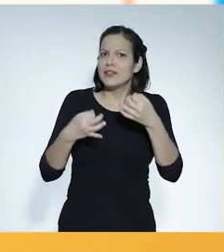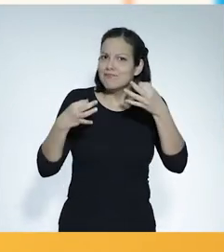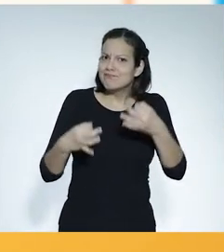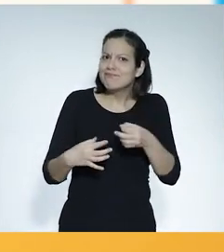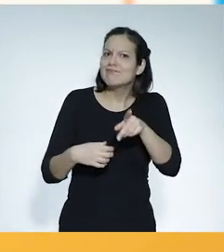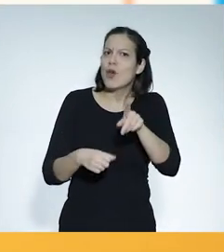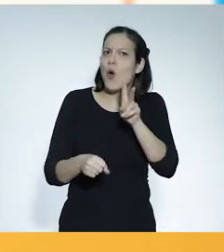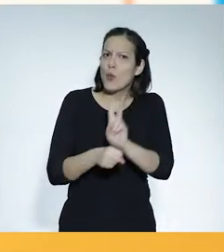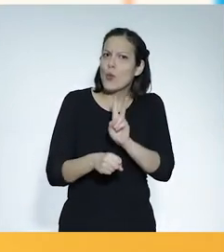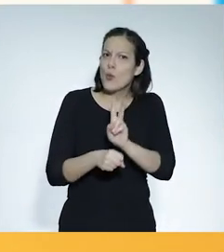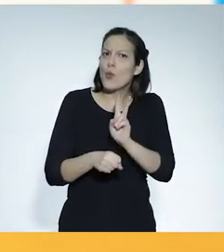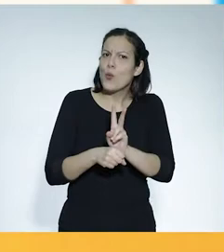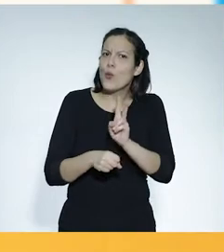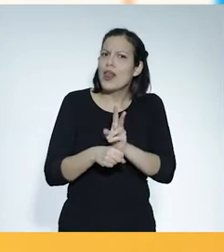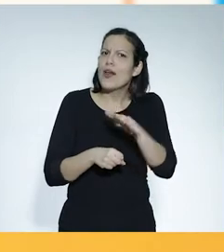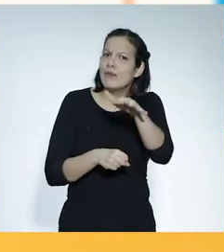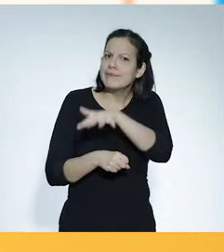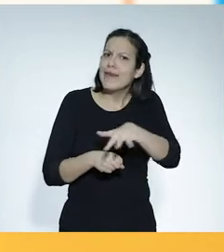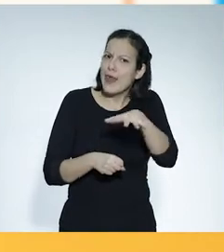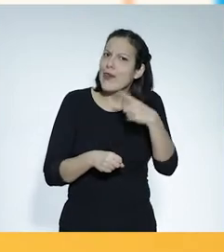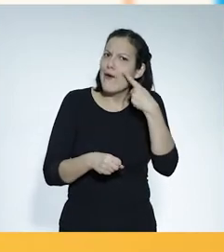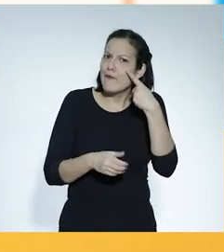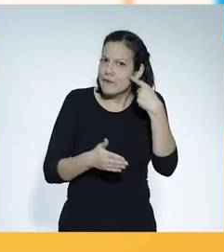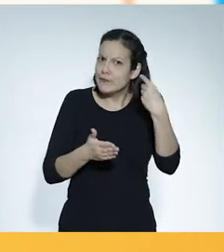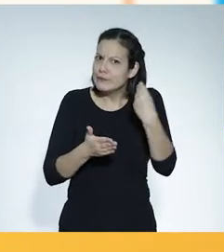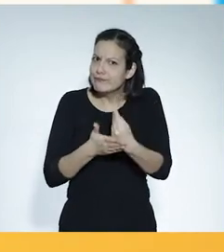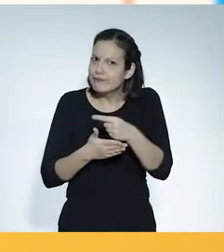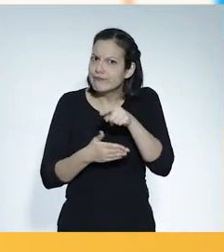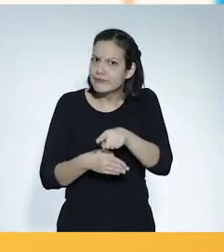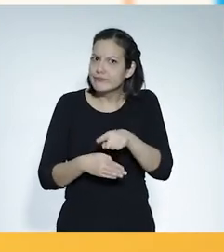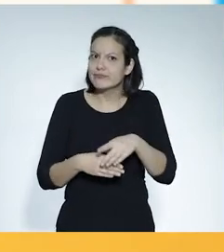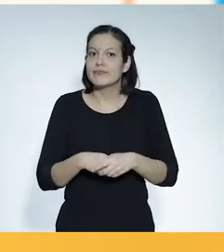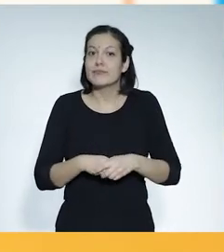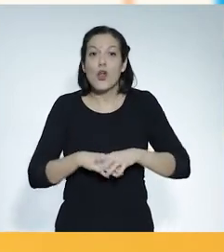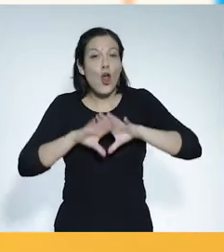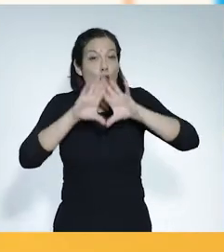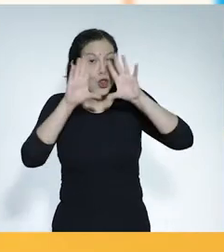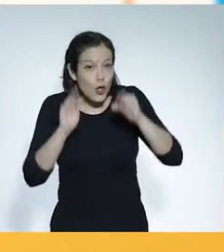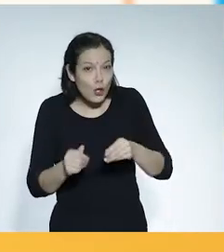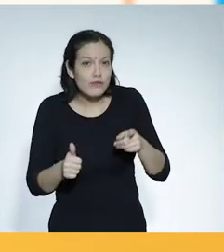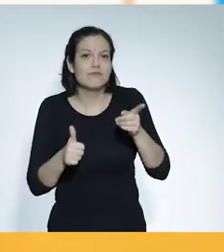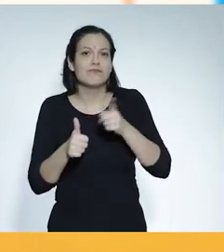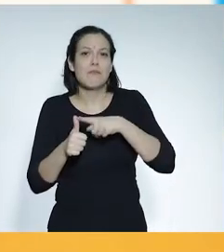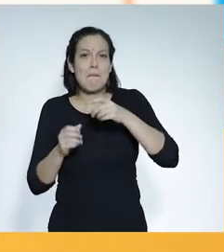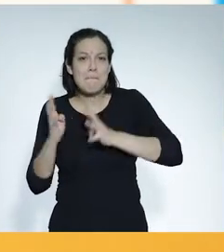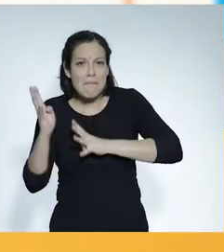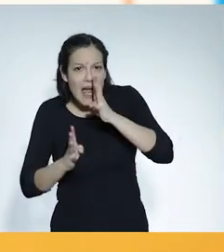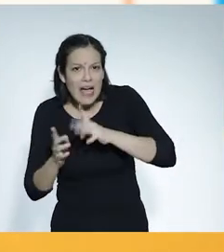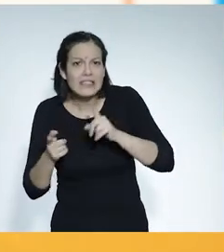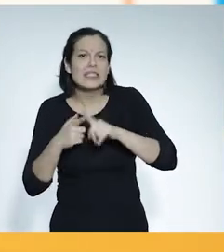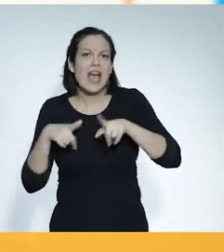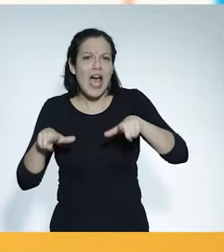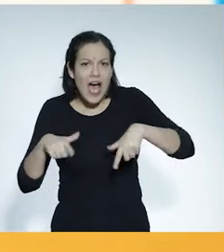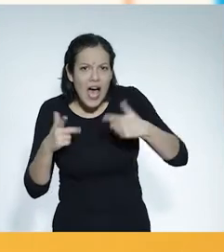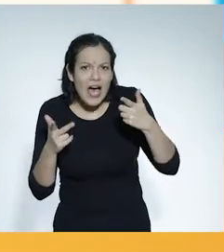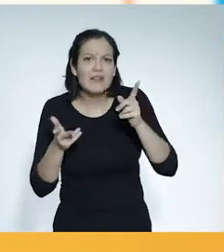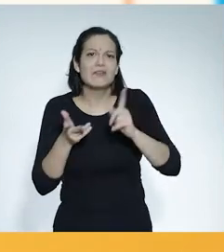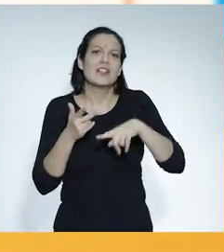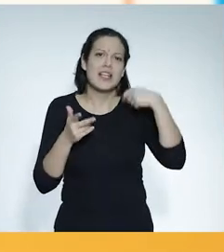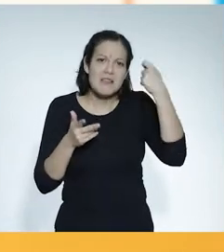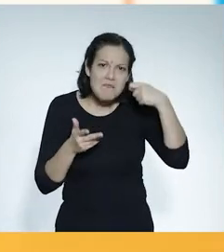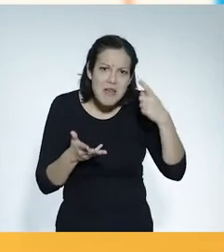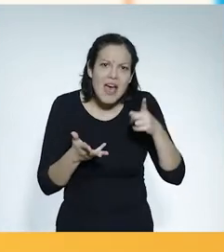medio en el que vivimos. Todos, plantas, árboles, animales, seres